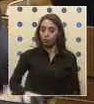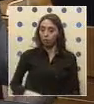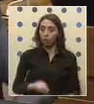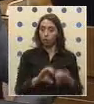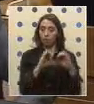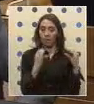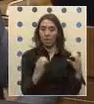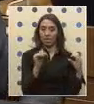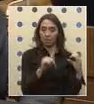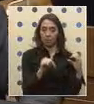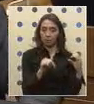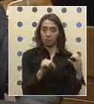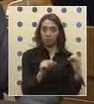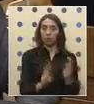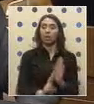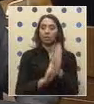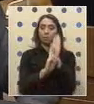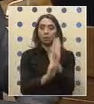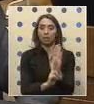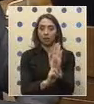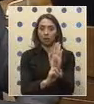hemiciclo representan.